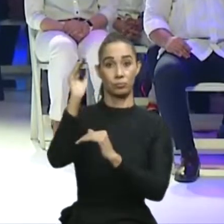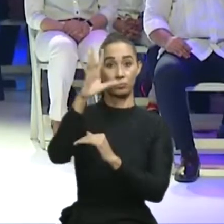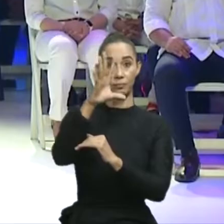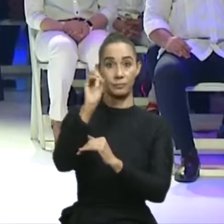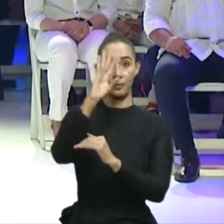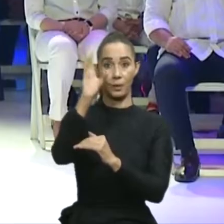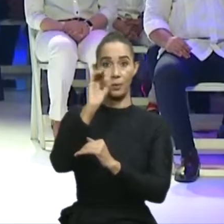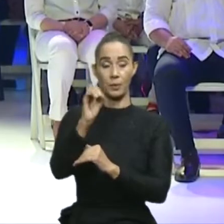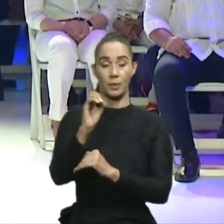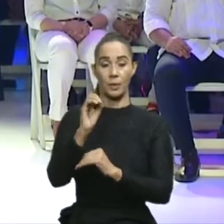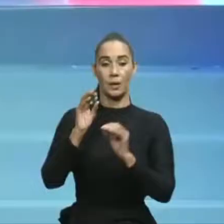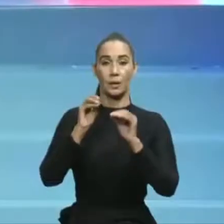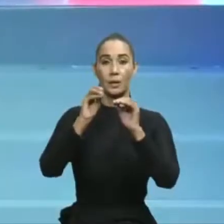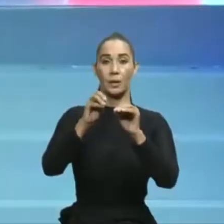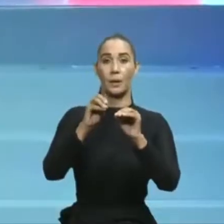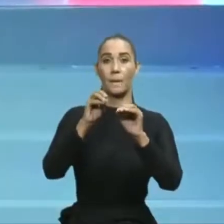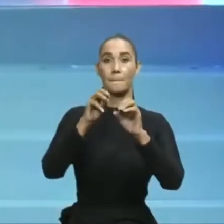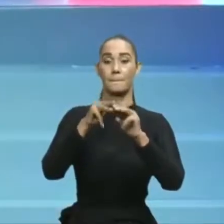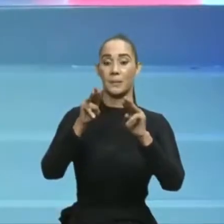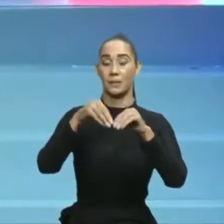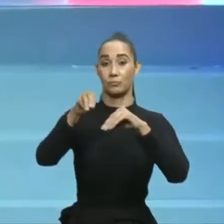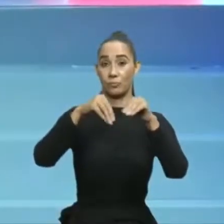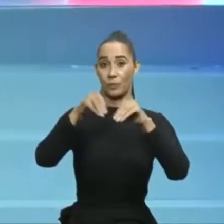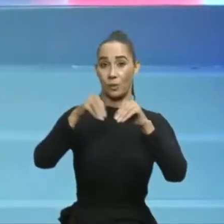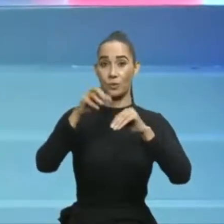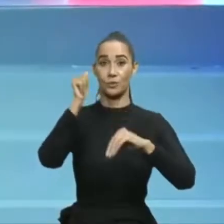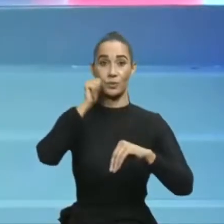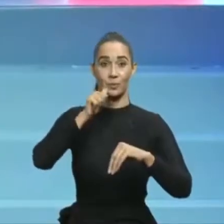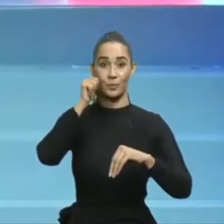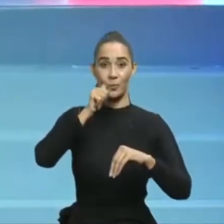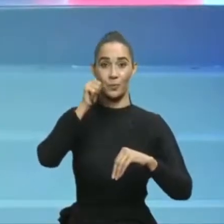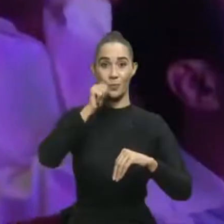ciento van destinado microempresas de mujeres